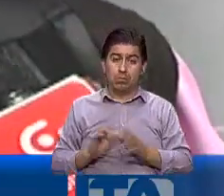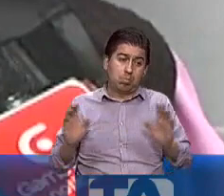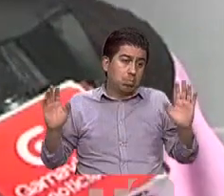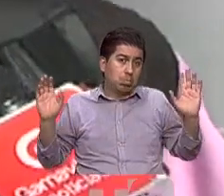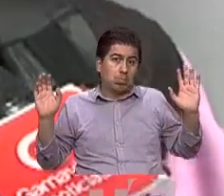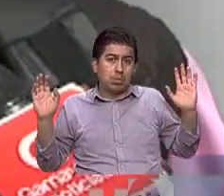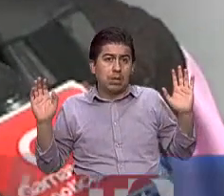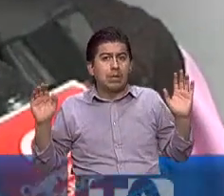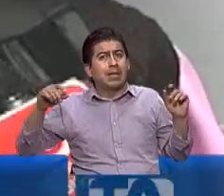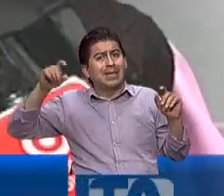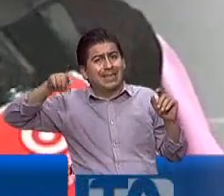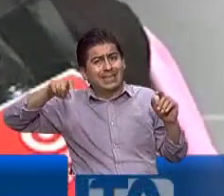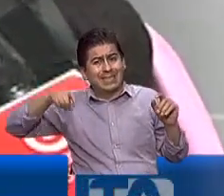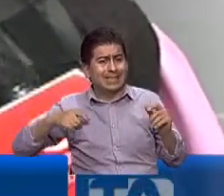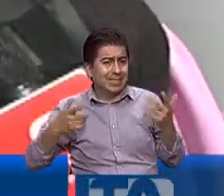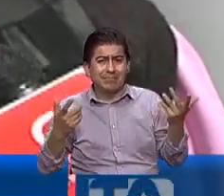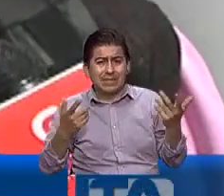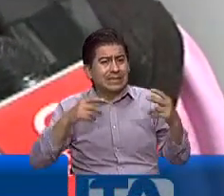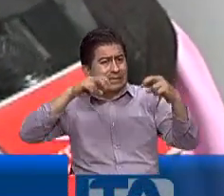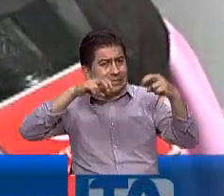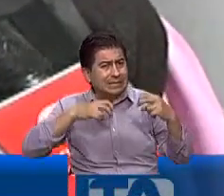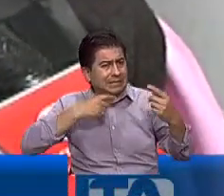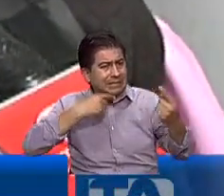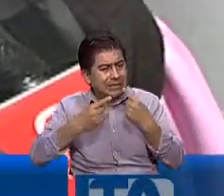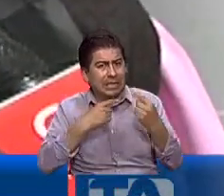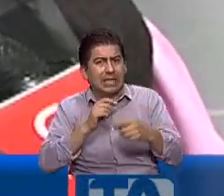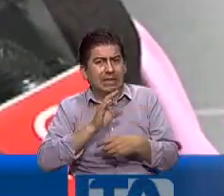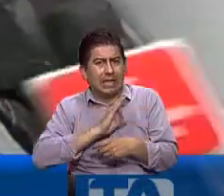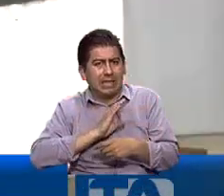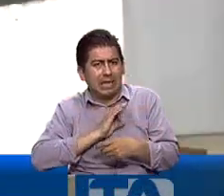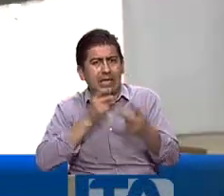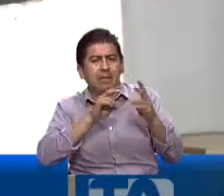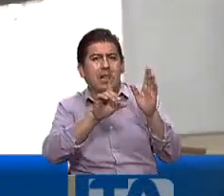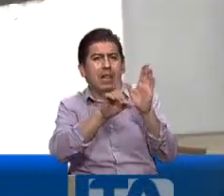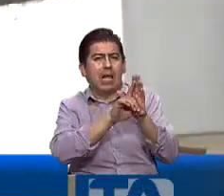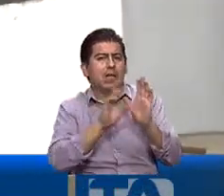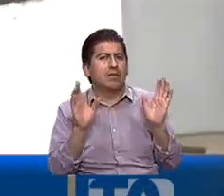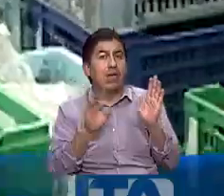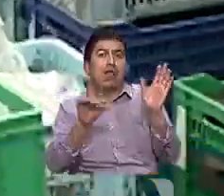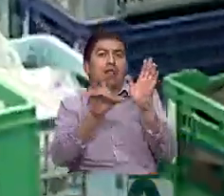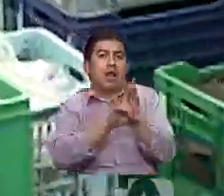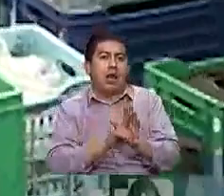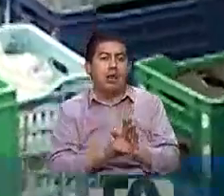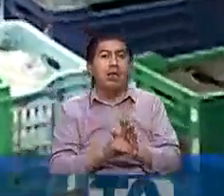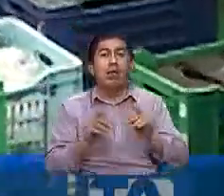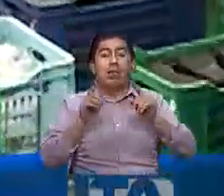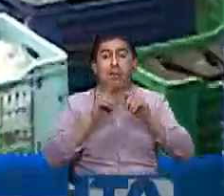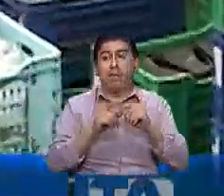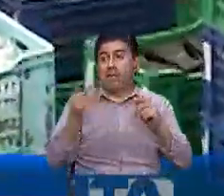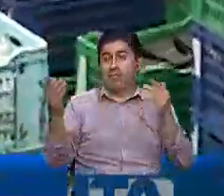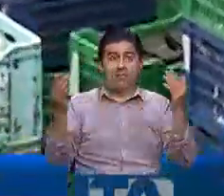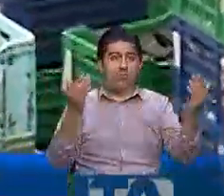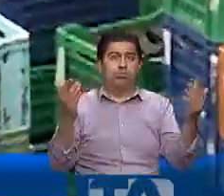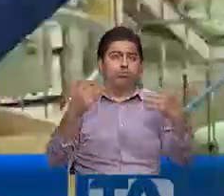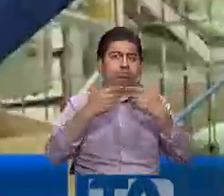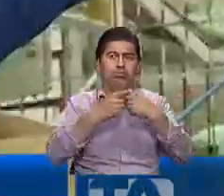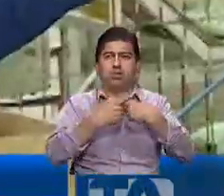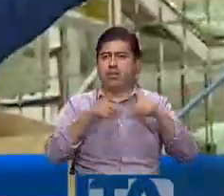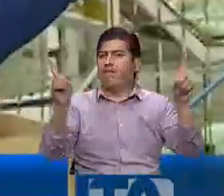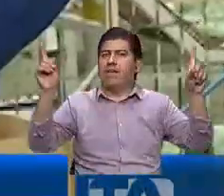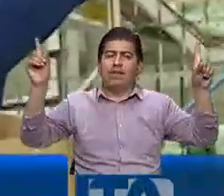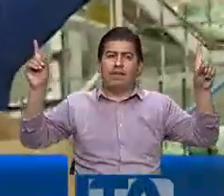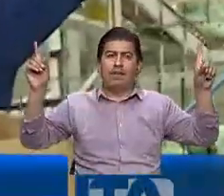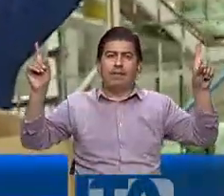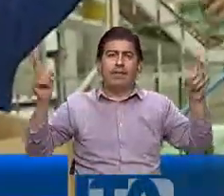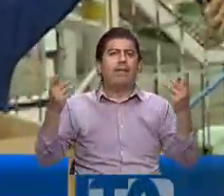Este es un tema que debe ser tratado técnica y legalmente. Frente a la brecha existente y con el propósito de acortar